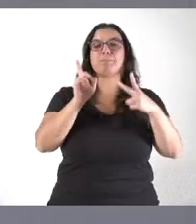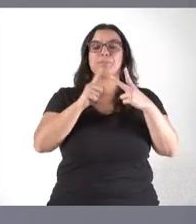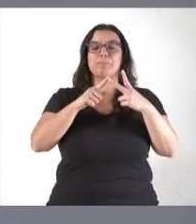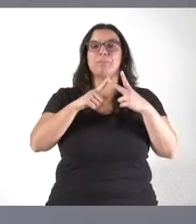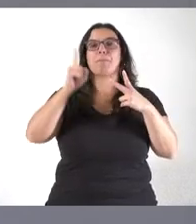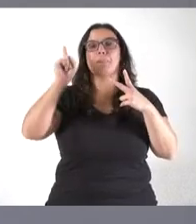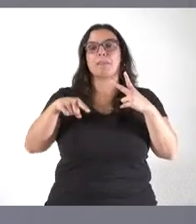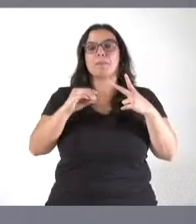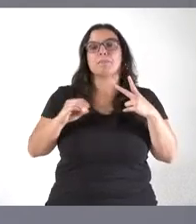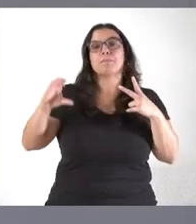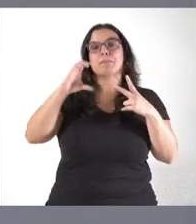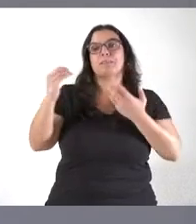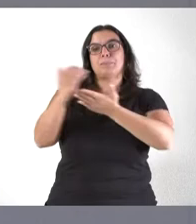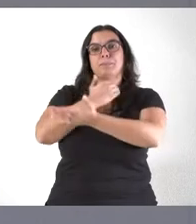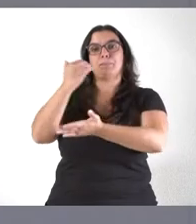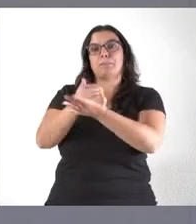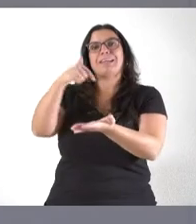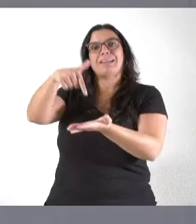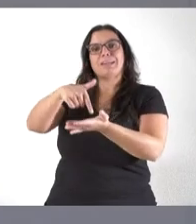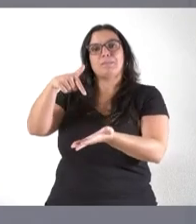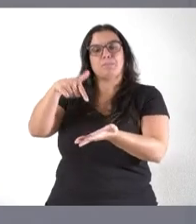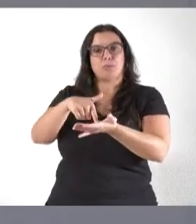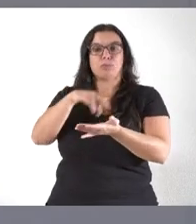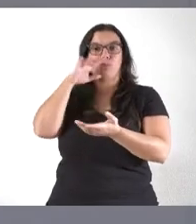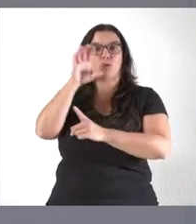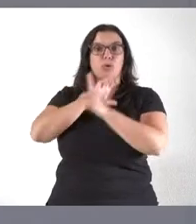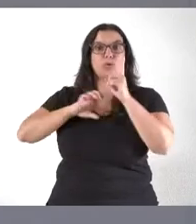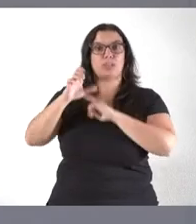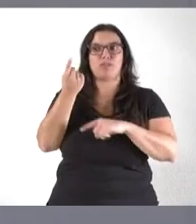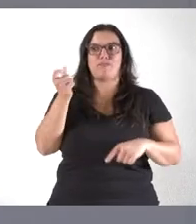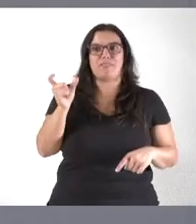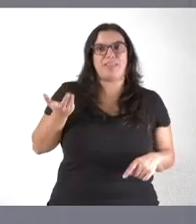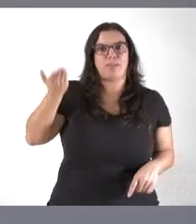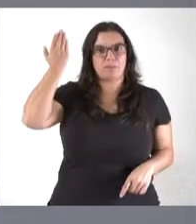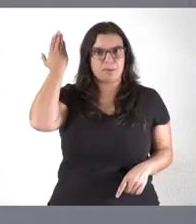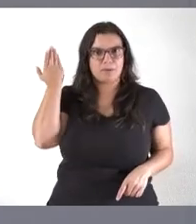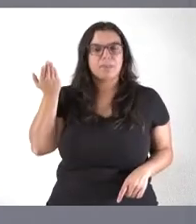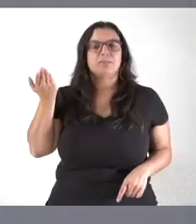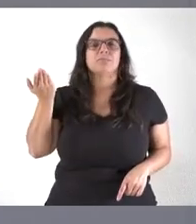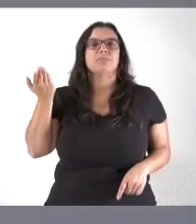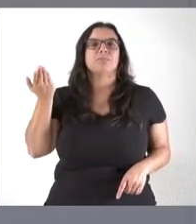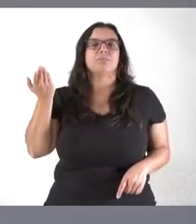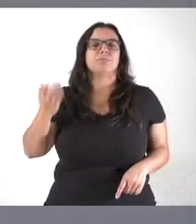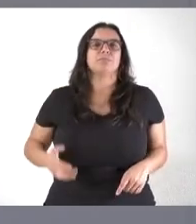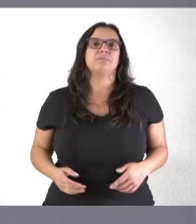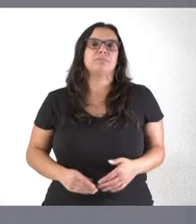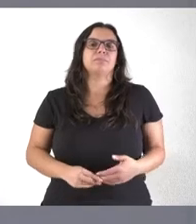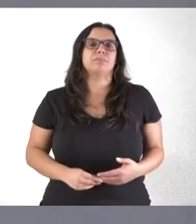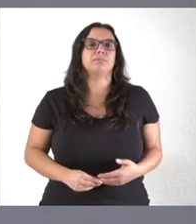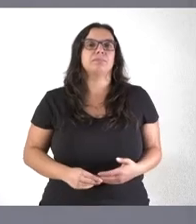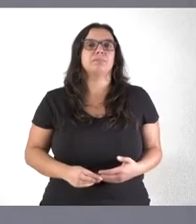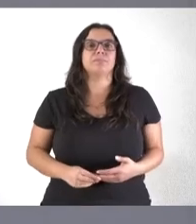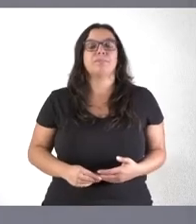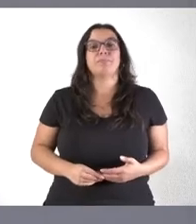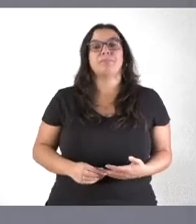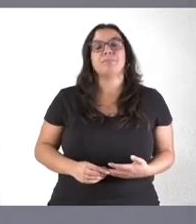aumento dos de la recaudación tributaria en un contexto de alto nivel de inflación como el que estamos atravesando y por contra el